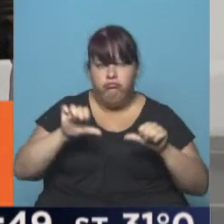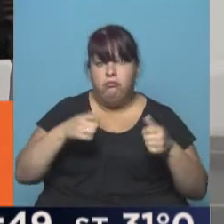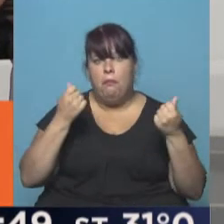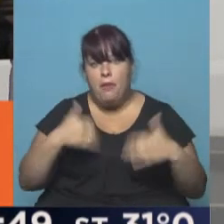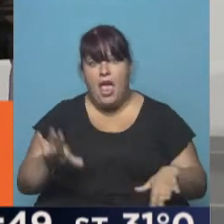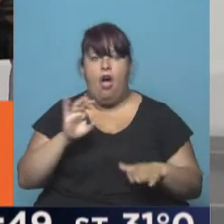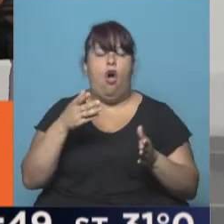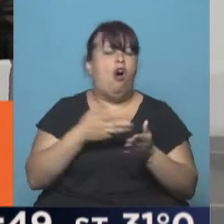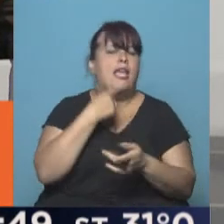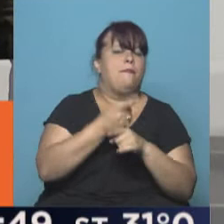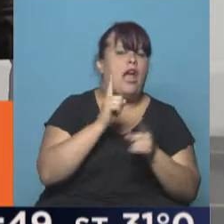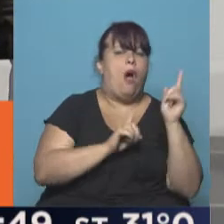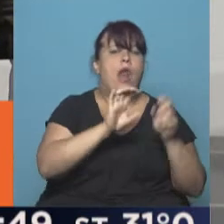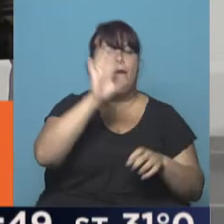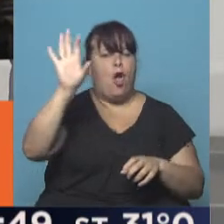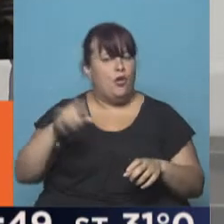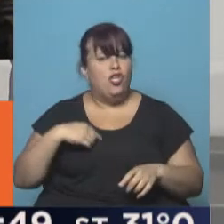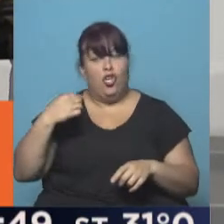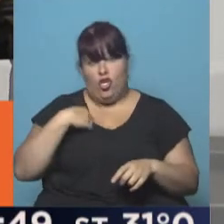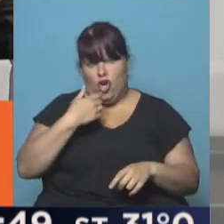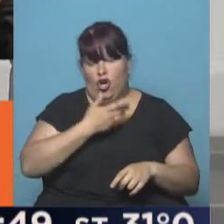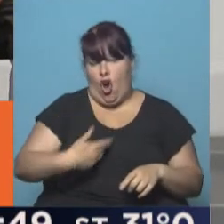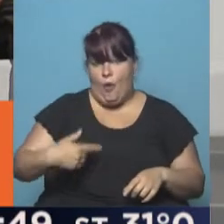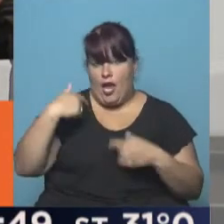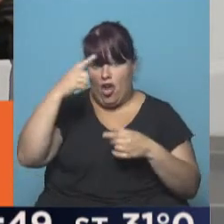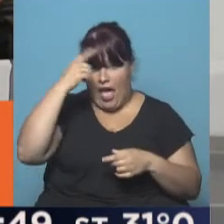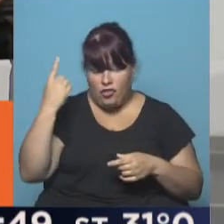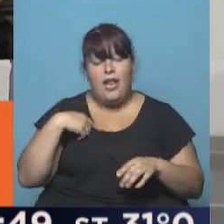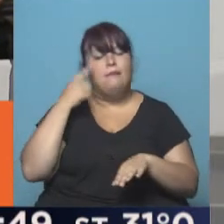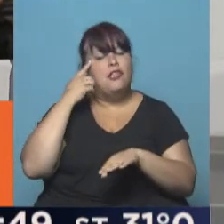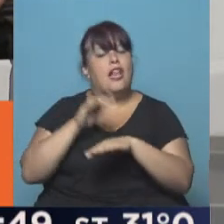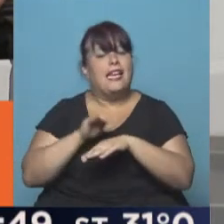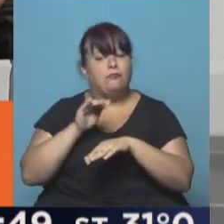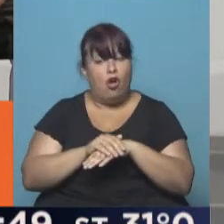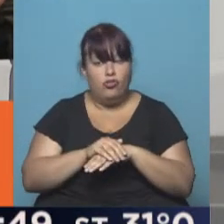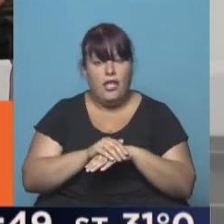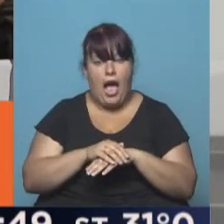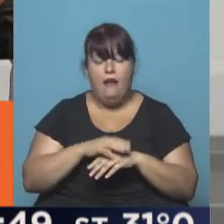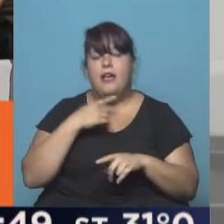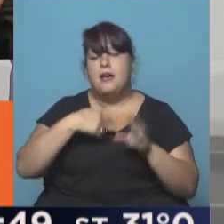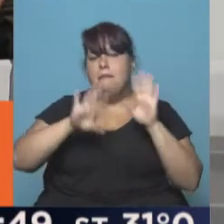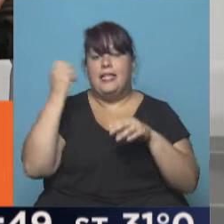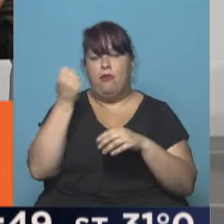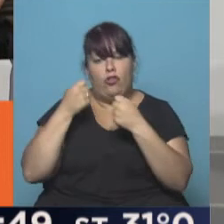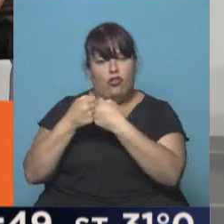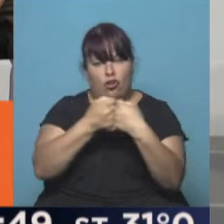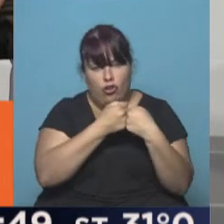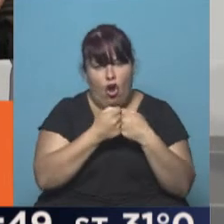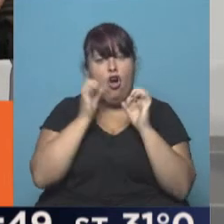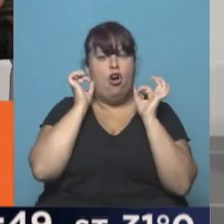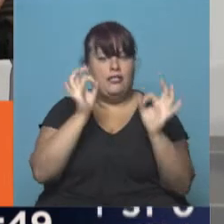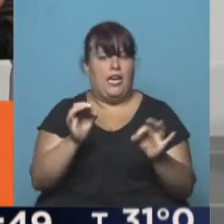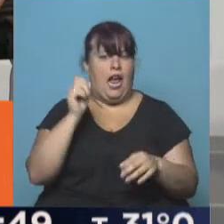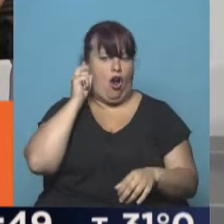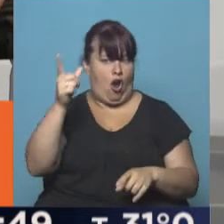menos inviabilidad para algunas provincias argentinas y o para el Gobierno Nacional. Creo que la responsabilidad ha sido el denominador común que ha permitido alcanzar este